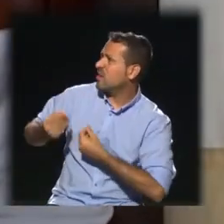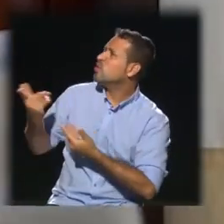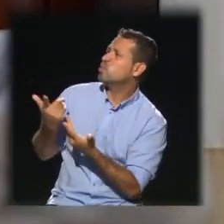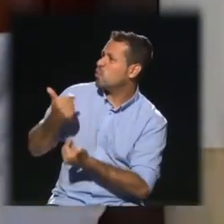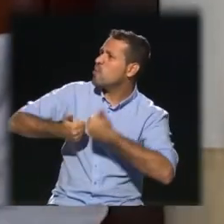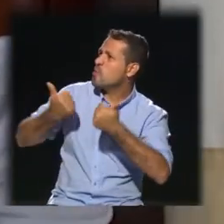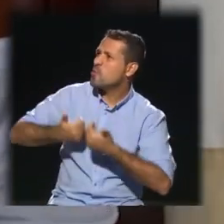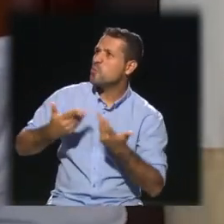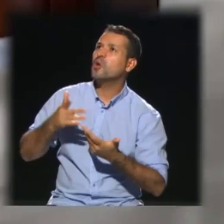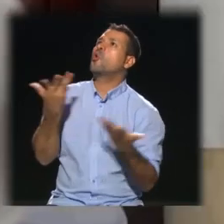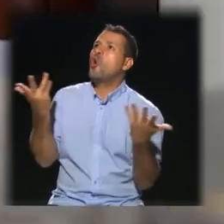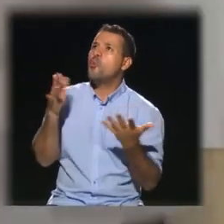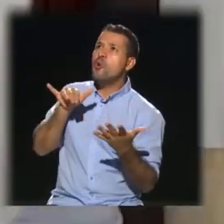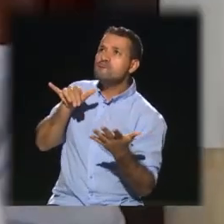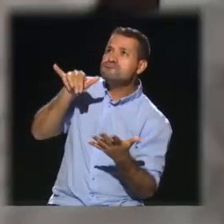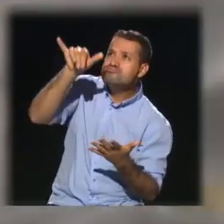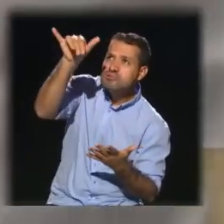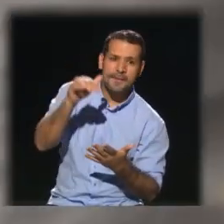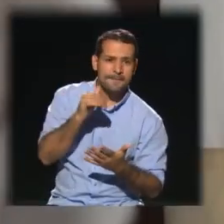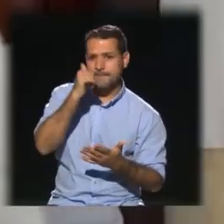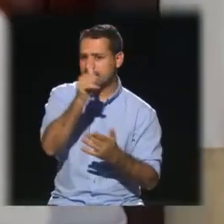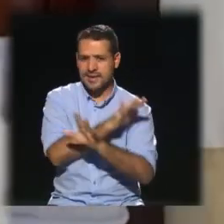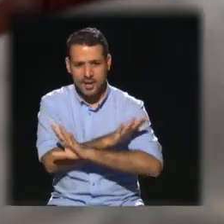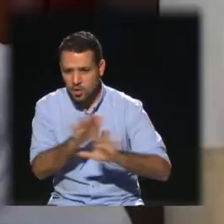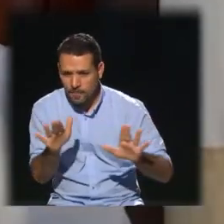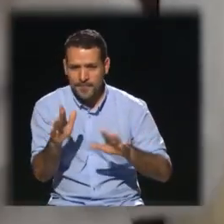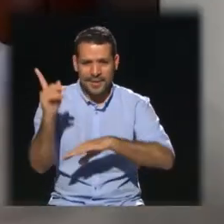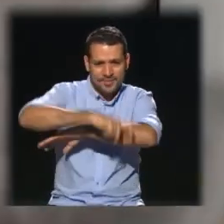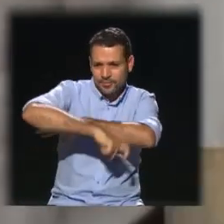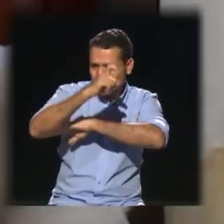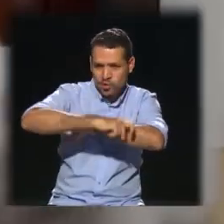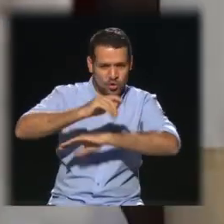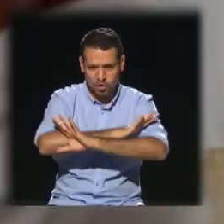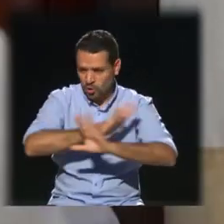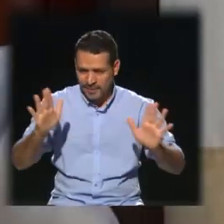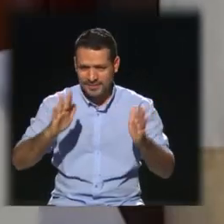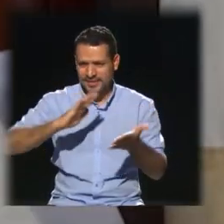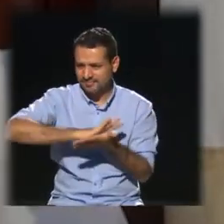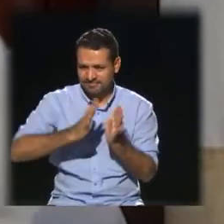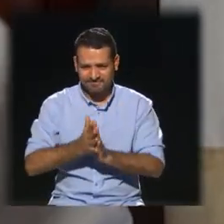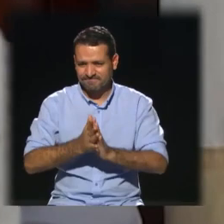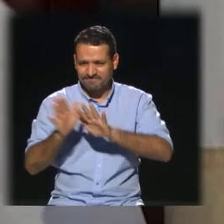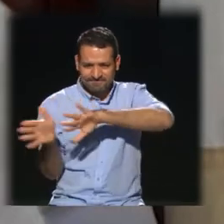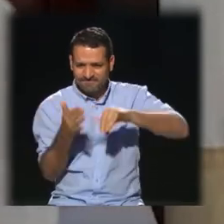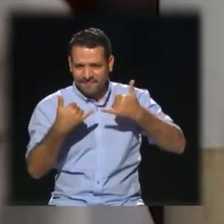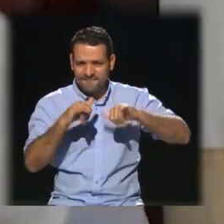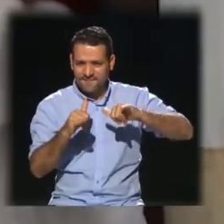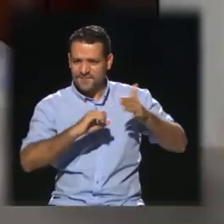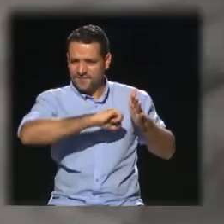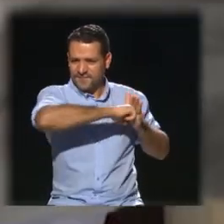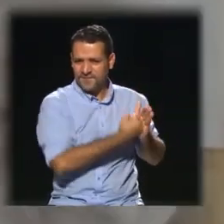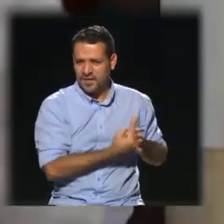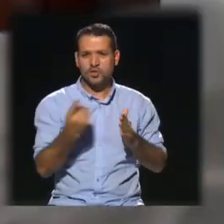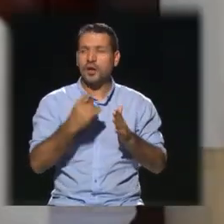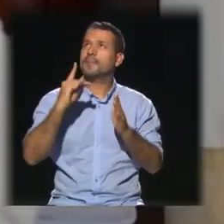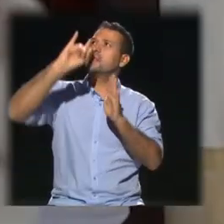vas a mover los aviones? No, desde mañana nadie más va a moverse con el petróleo. Nada, no va a haber una gota de petróleo en el mundo, mejor dicho, todo el mundo, energía sintética,